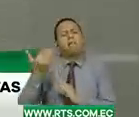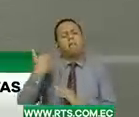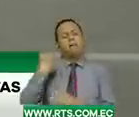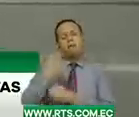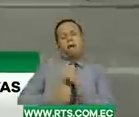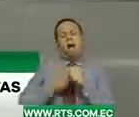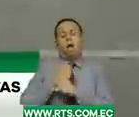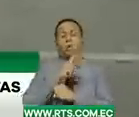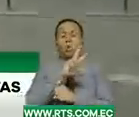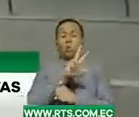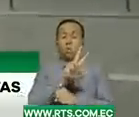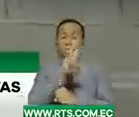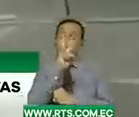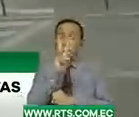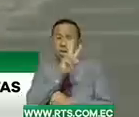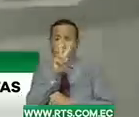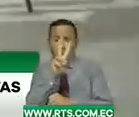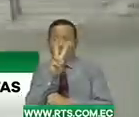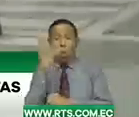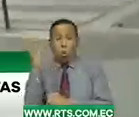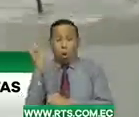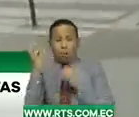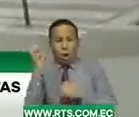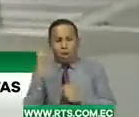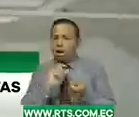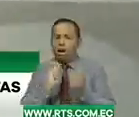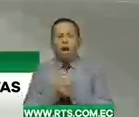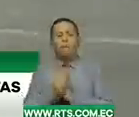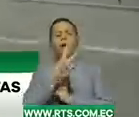a 64 años la edad para jubilarse.